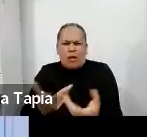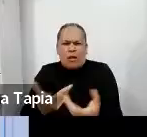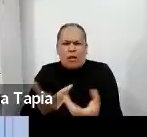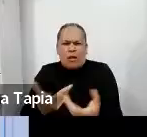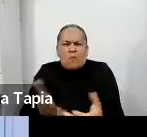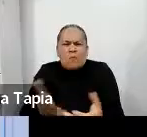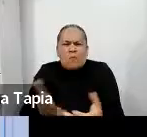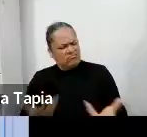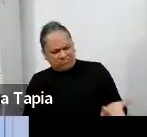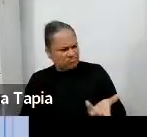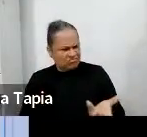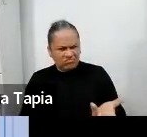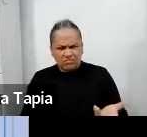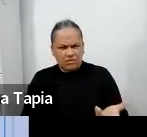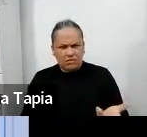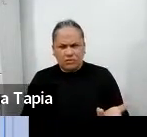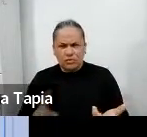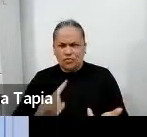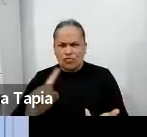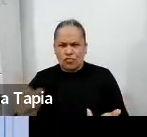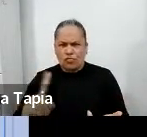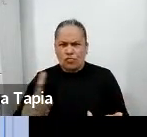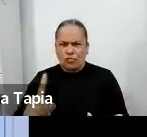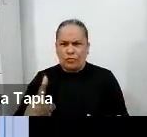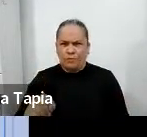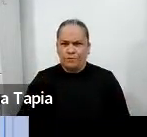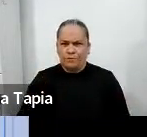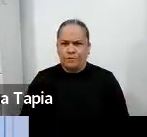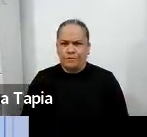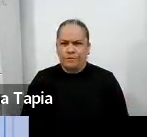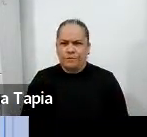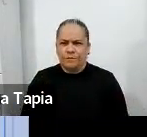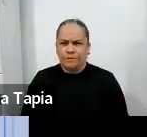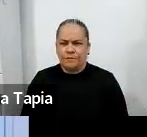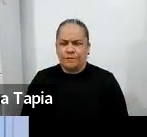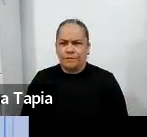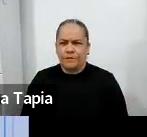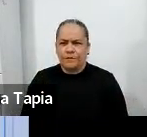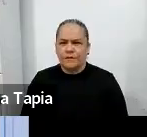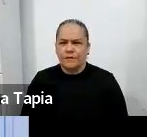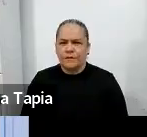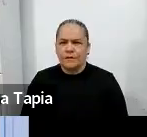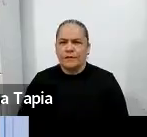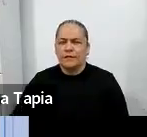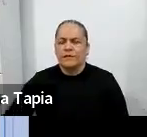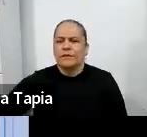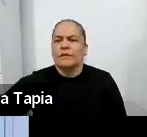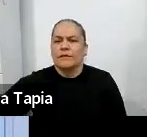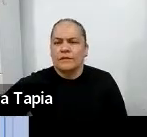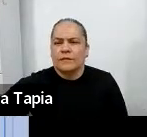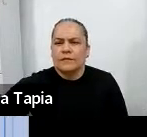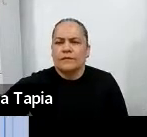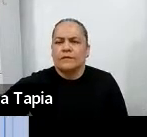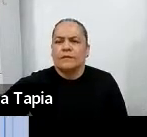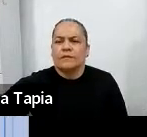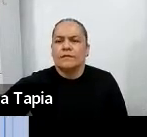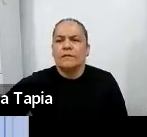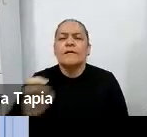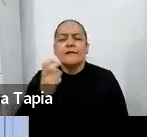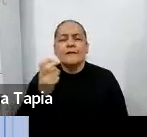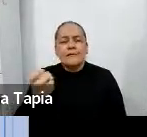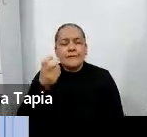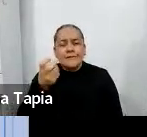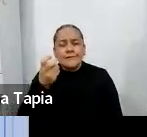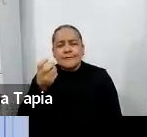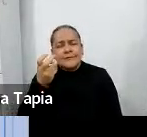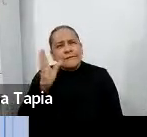haya como una interacción. Pero bueno, pues eso es por lo menos lo que nosotros habíamos estado experimentando. Muchos de los pacientes